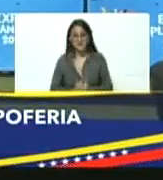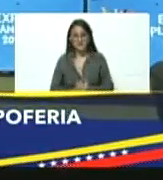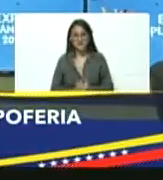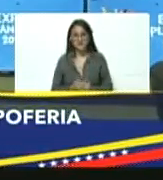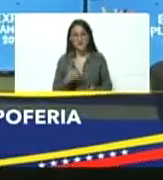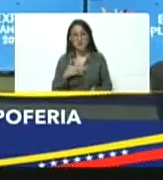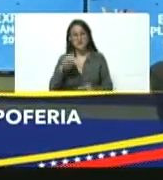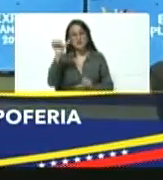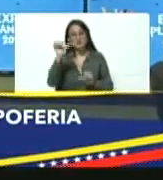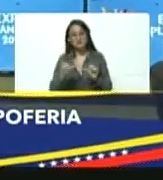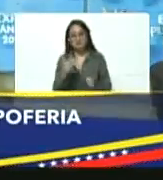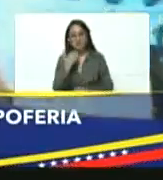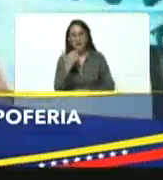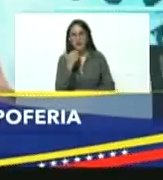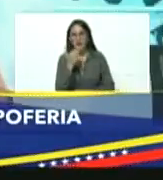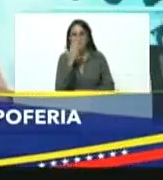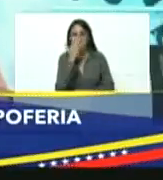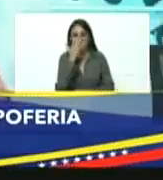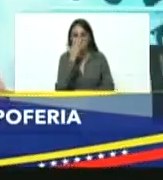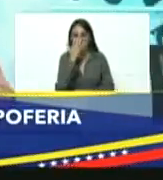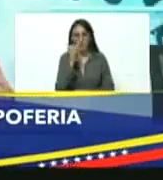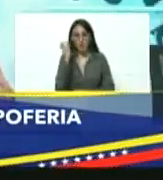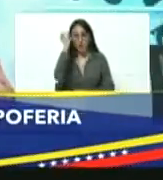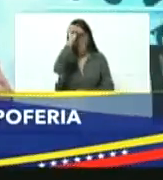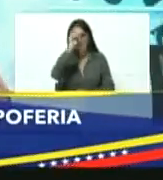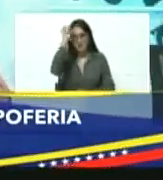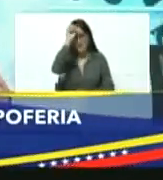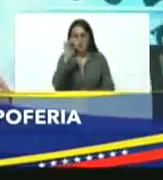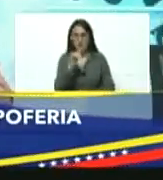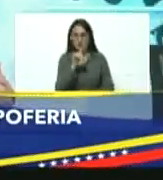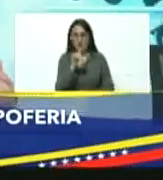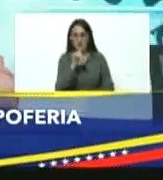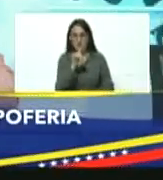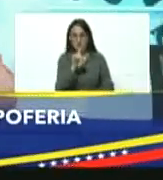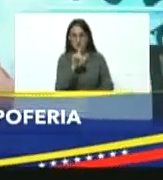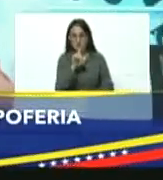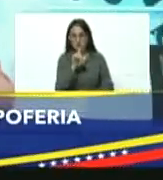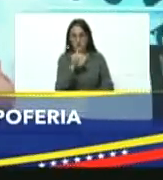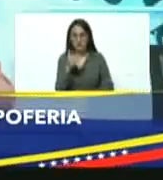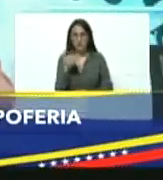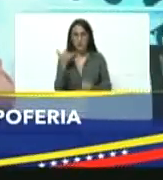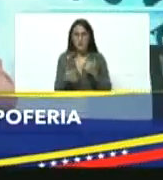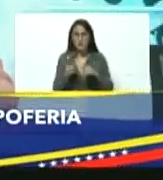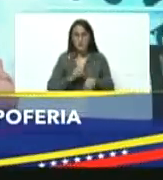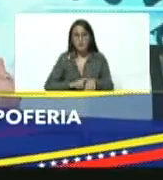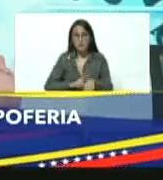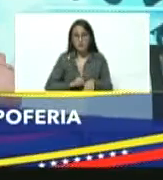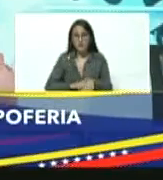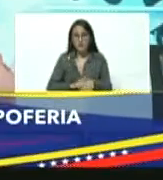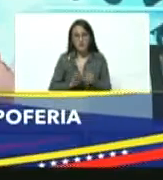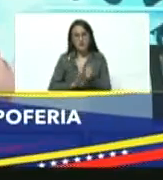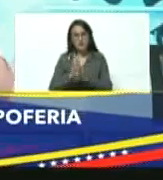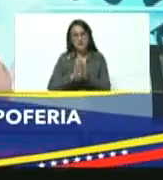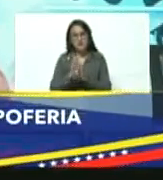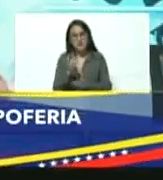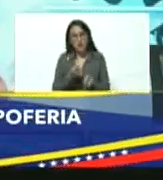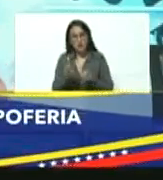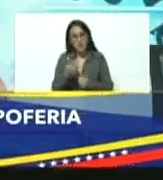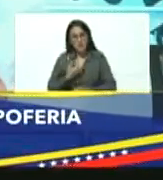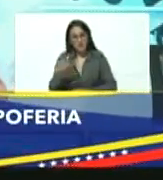diera algunas de las opiniones, informaciones de última hora del crecimiento de la